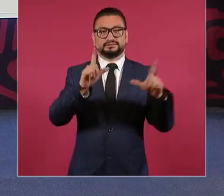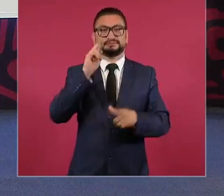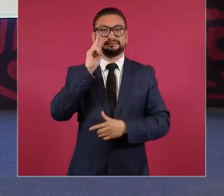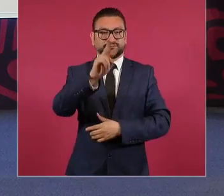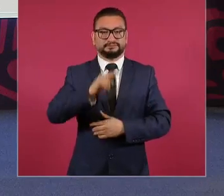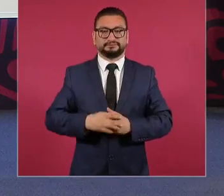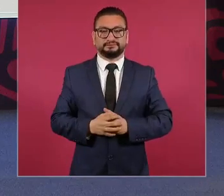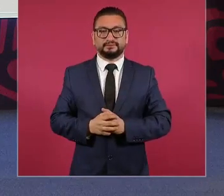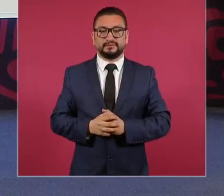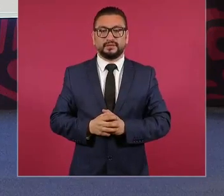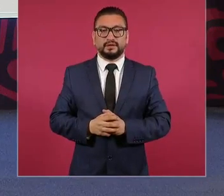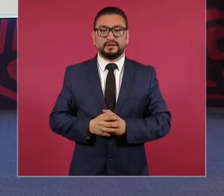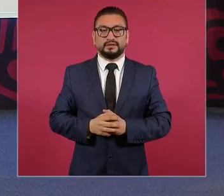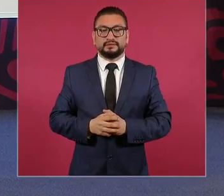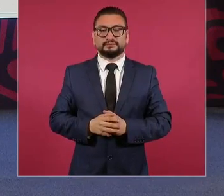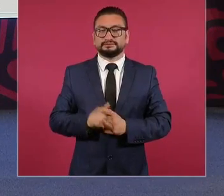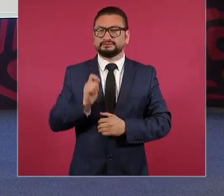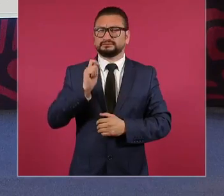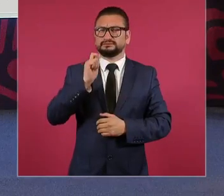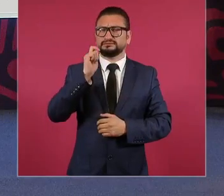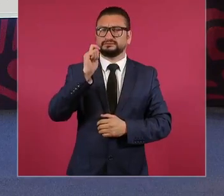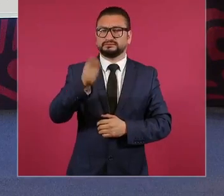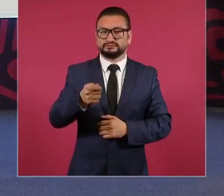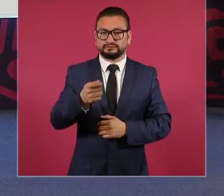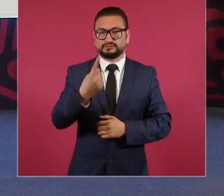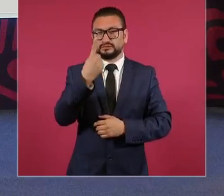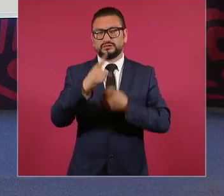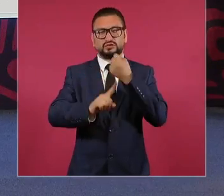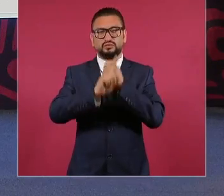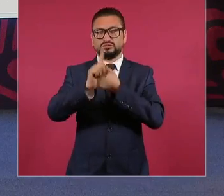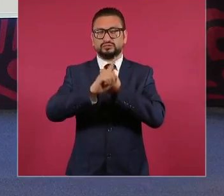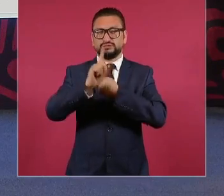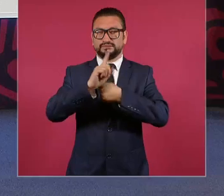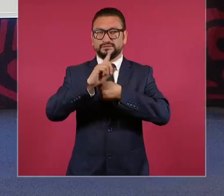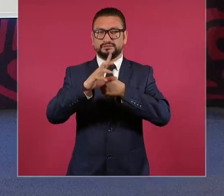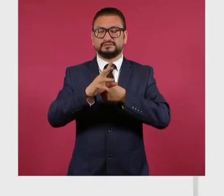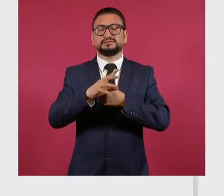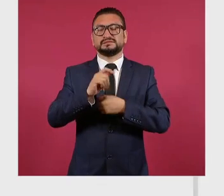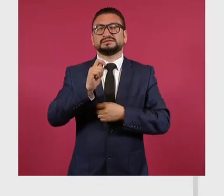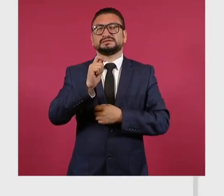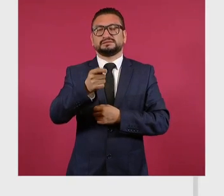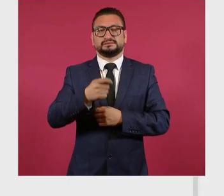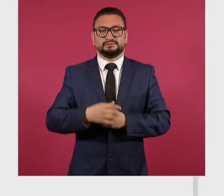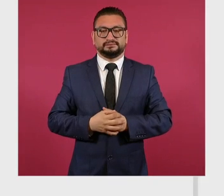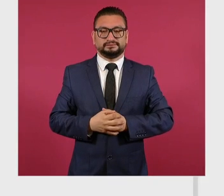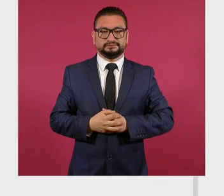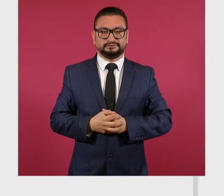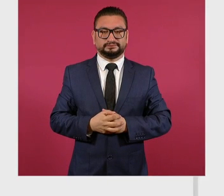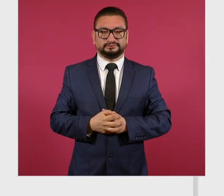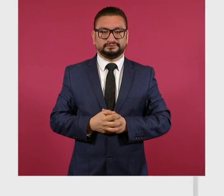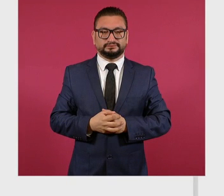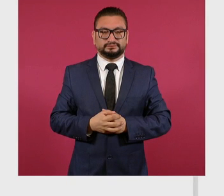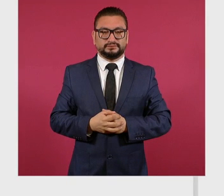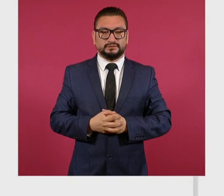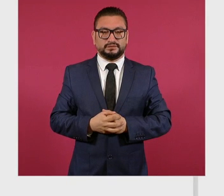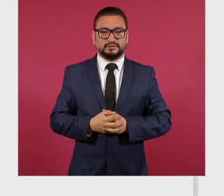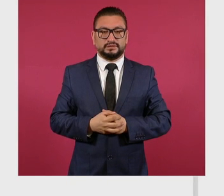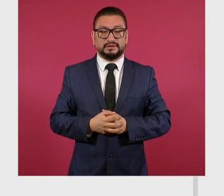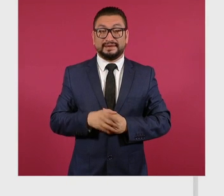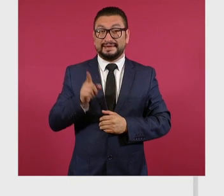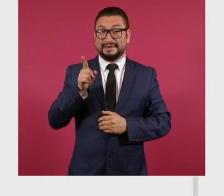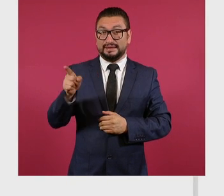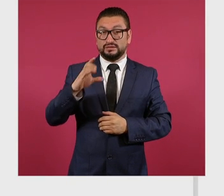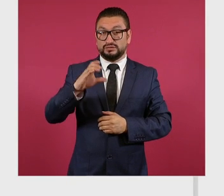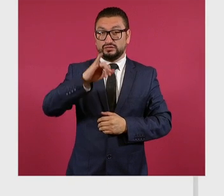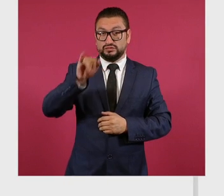Por el otro lado tenemos un problema adicional. El Consejo de la Judicatura, que debería